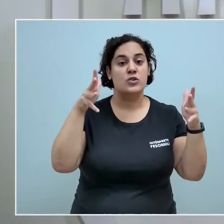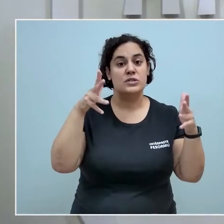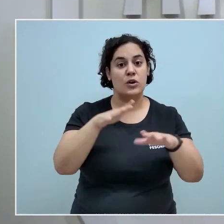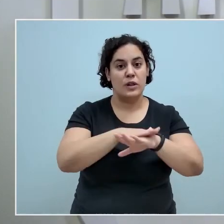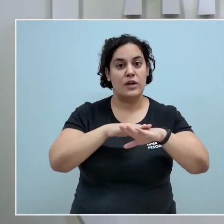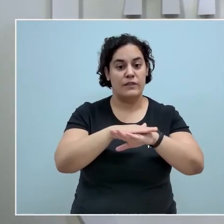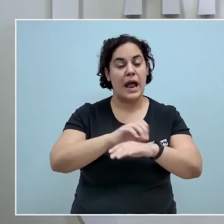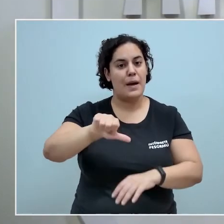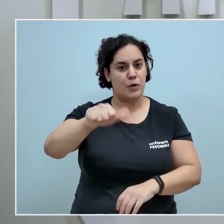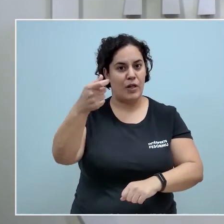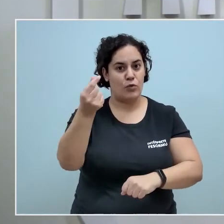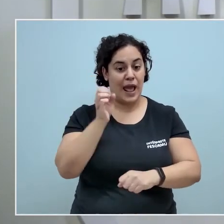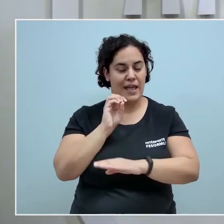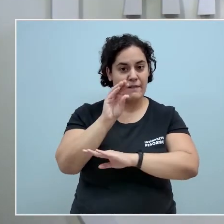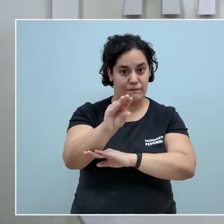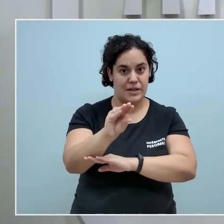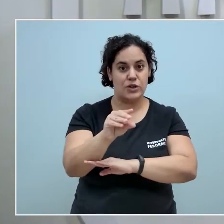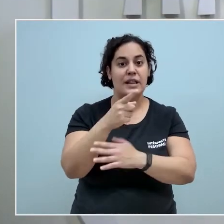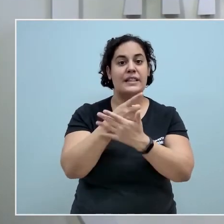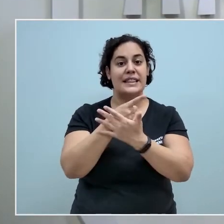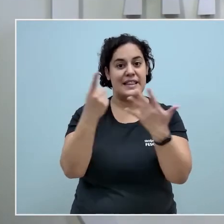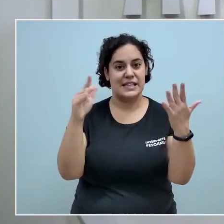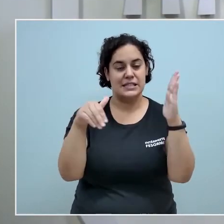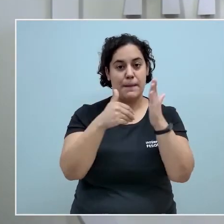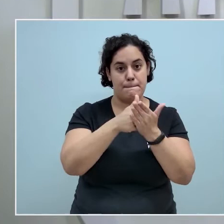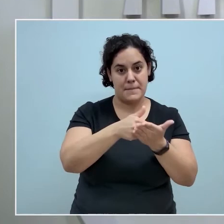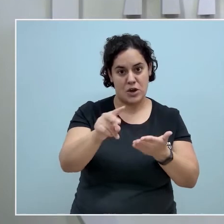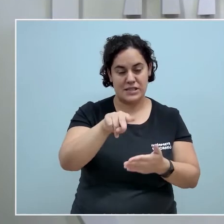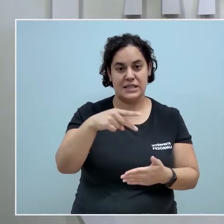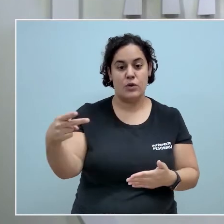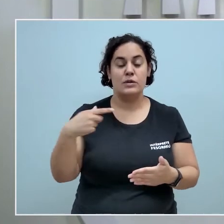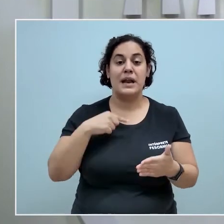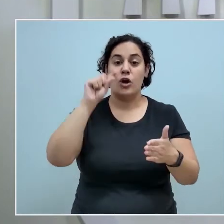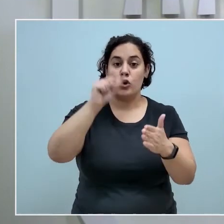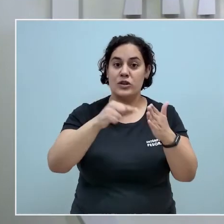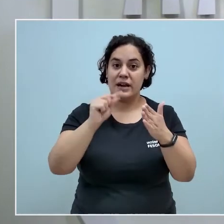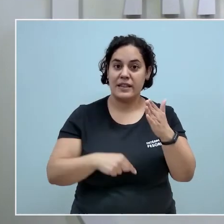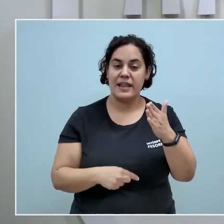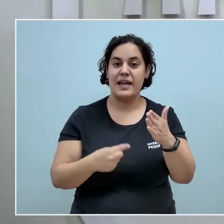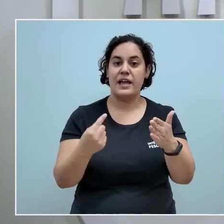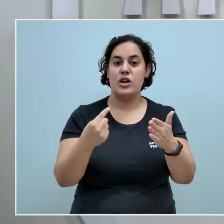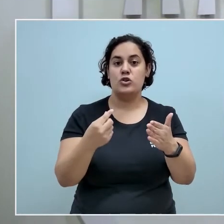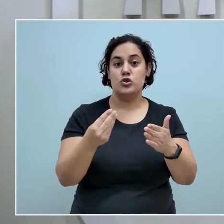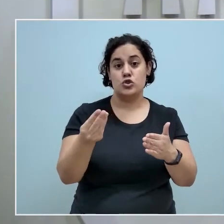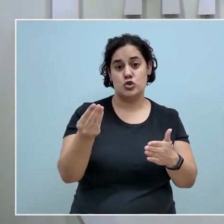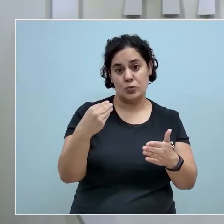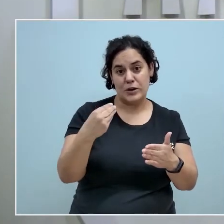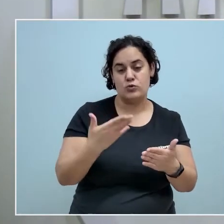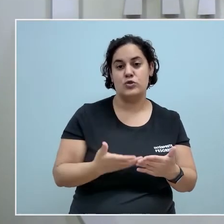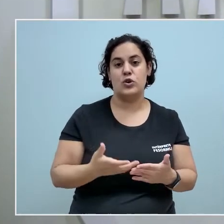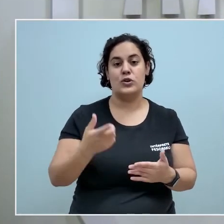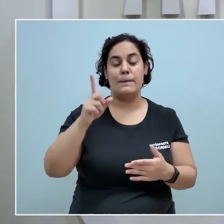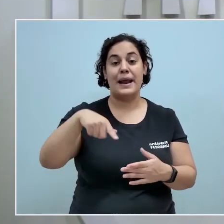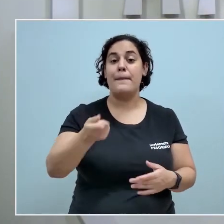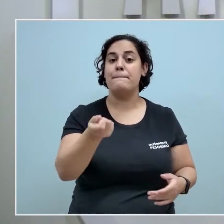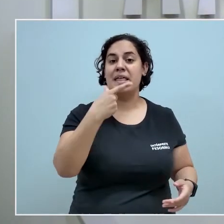ha aprobado una inversión de más de 16 millones de euros para la contratación del suministro de diversos medicamentos para tratar la esclerosis